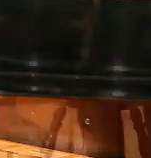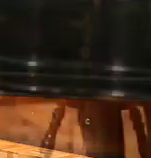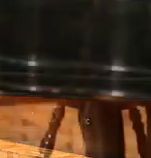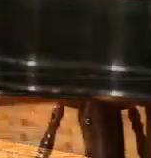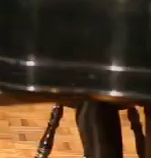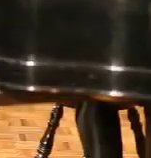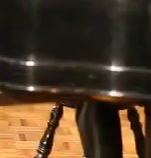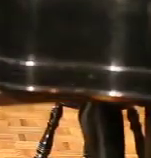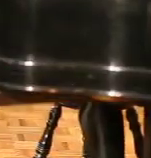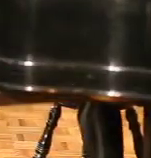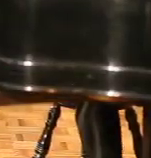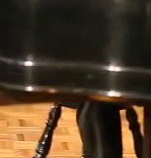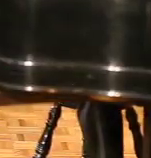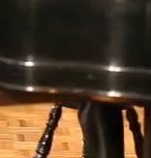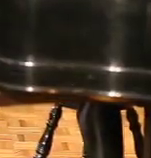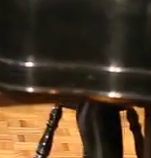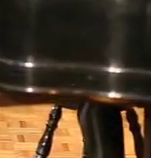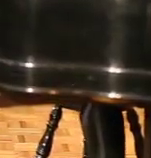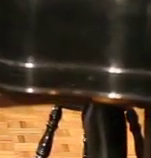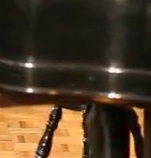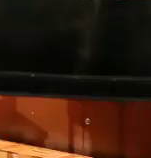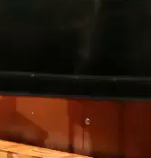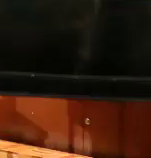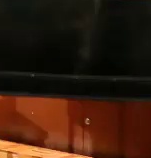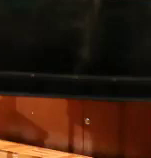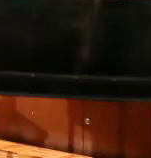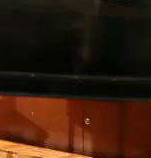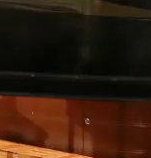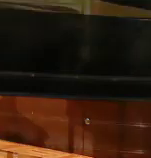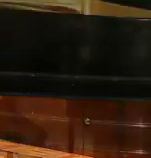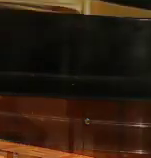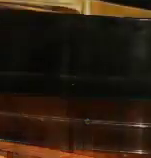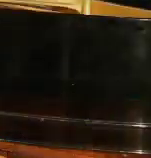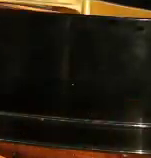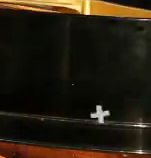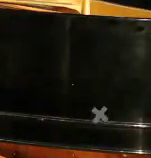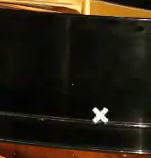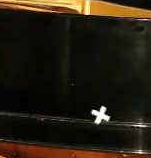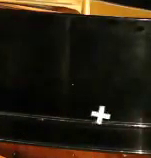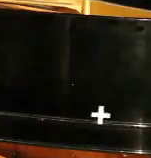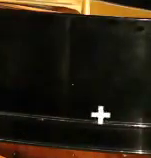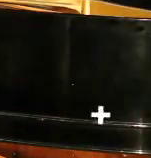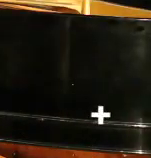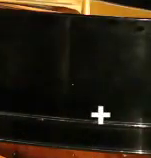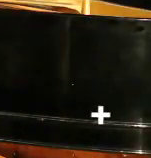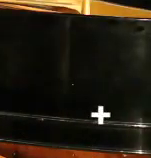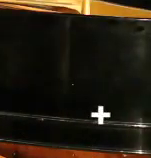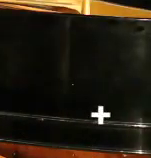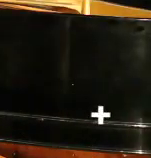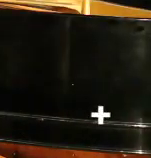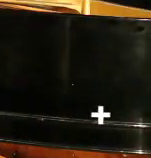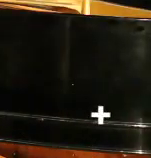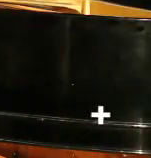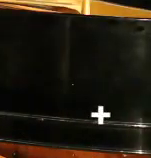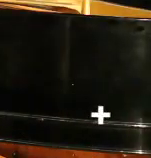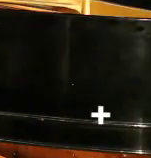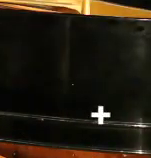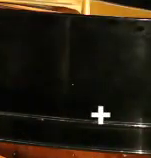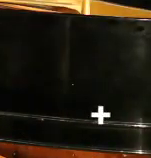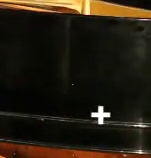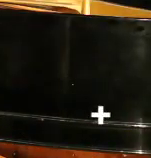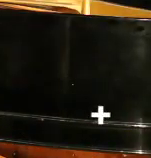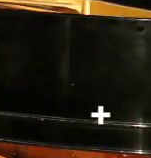Fragoso, La Voz de Cuba, en la velada musical Mi Voz al Mundo. Que disfrutamos